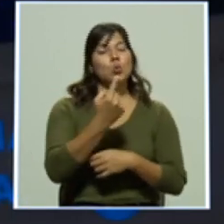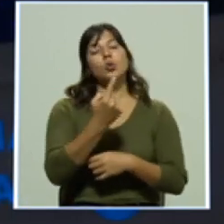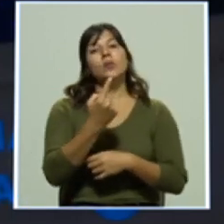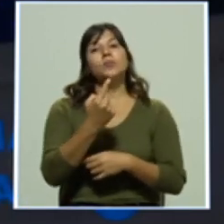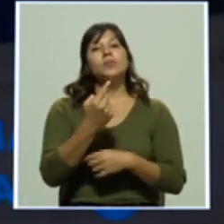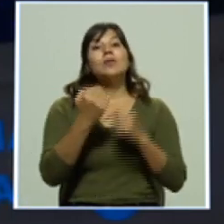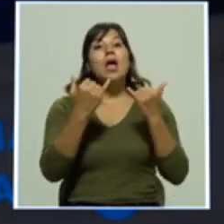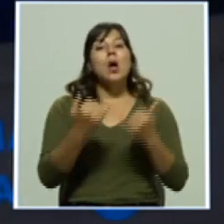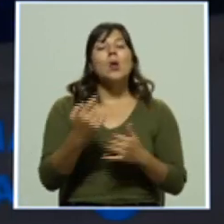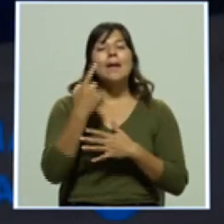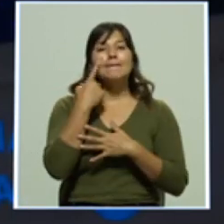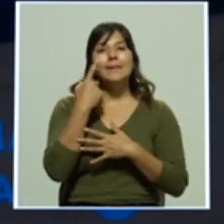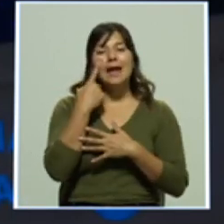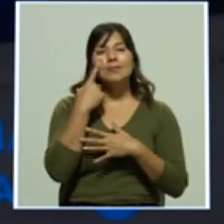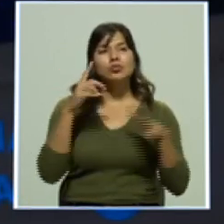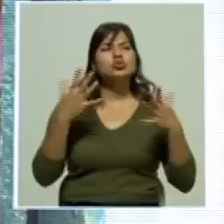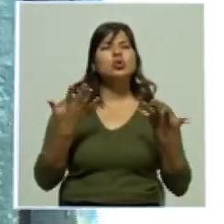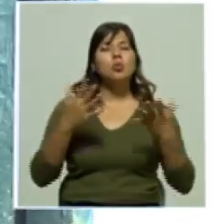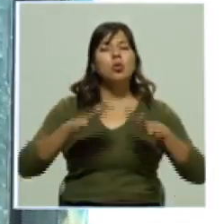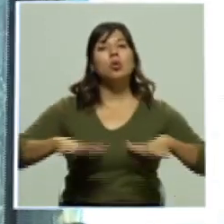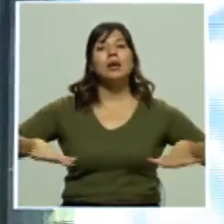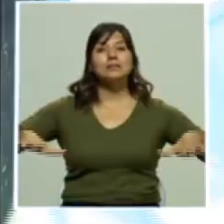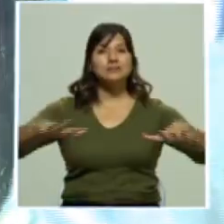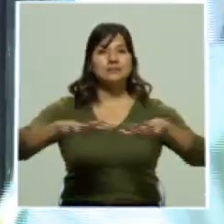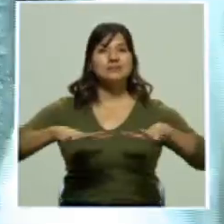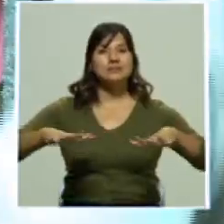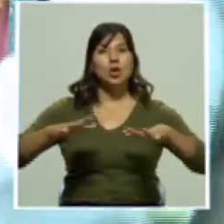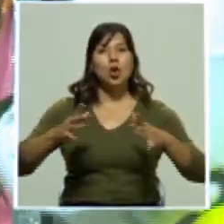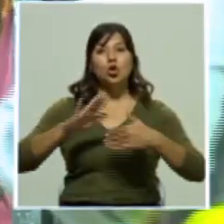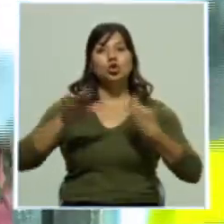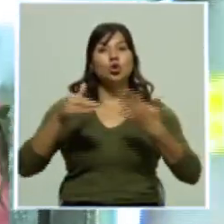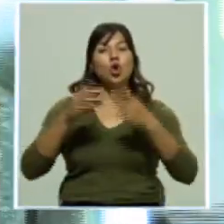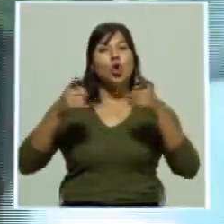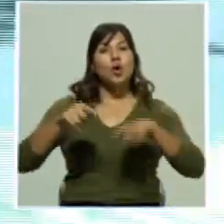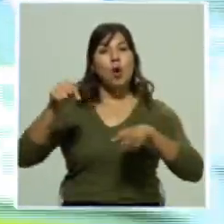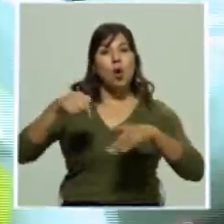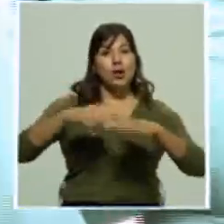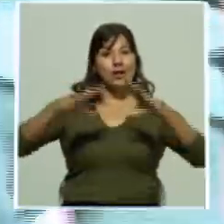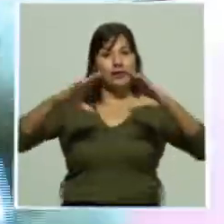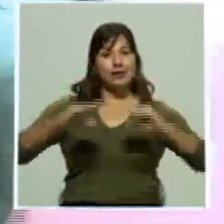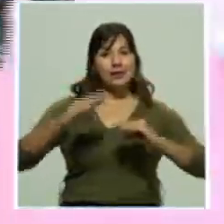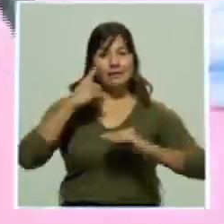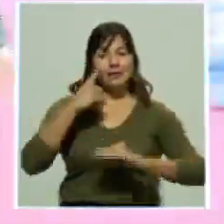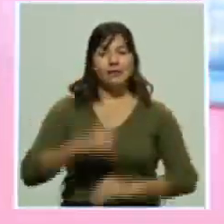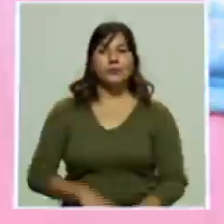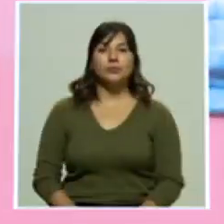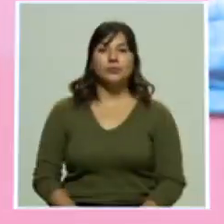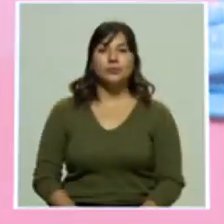ver de inmediato el ambiente de lo que fue esta tarde el allanamiento en este punto. Veamos.